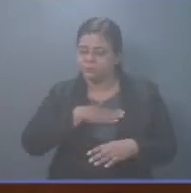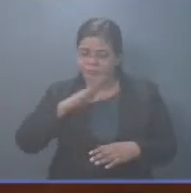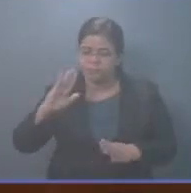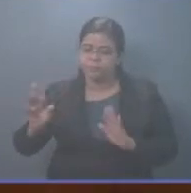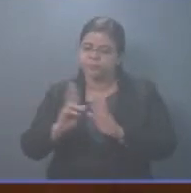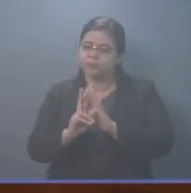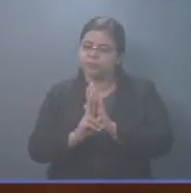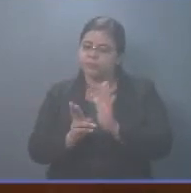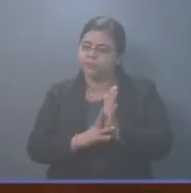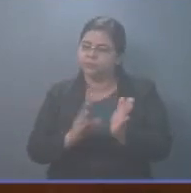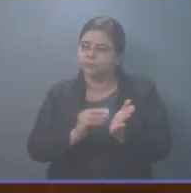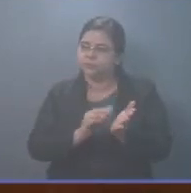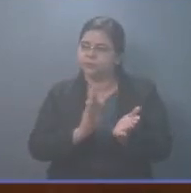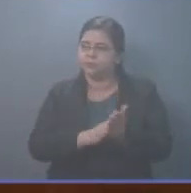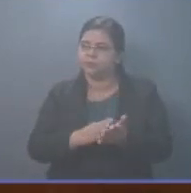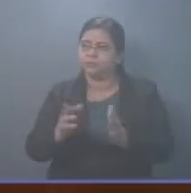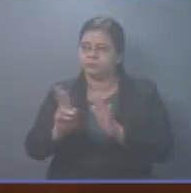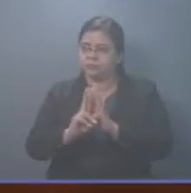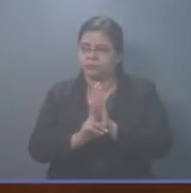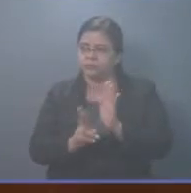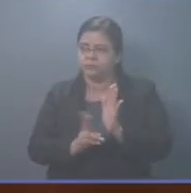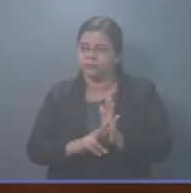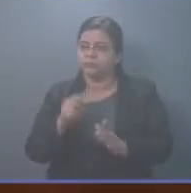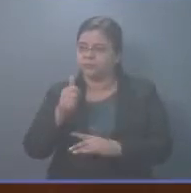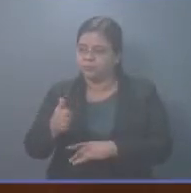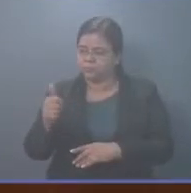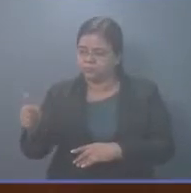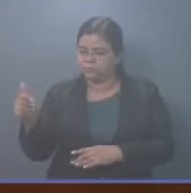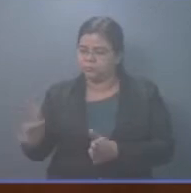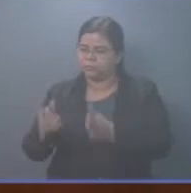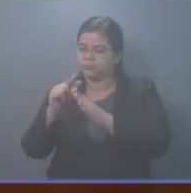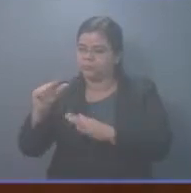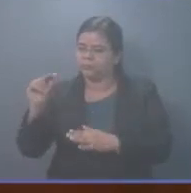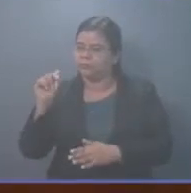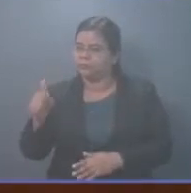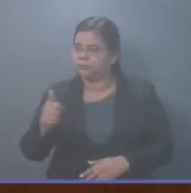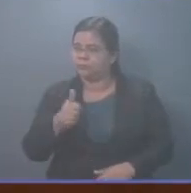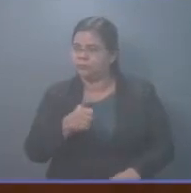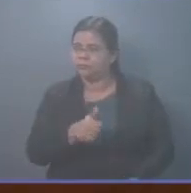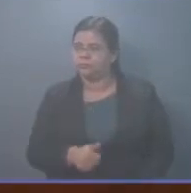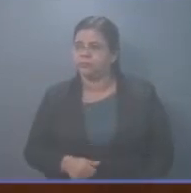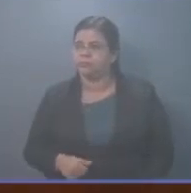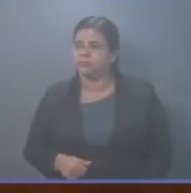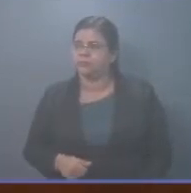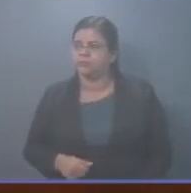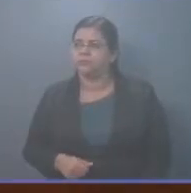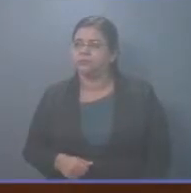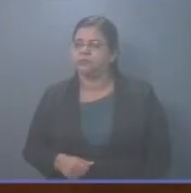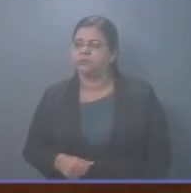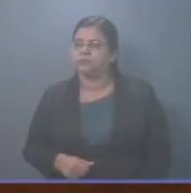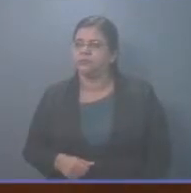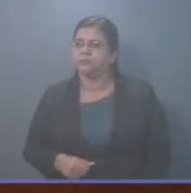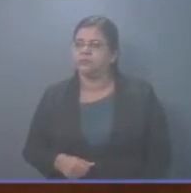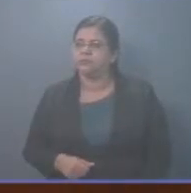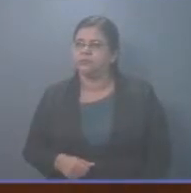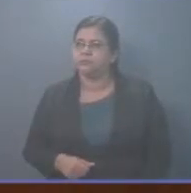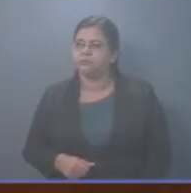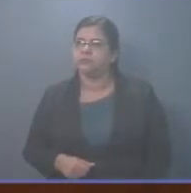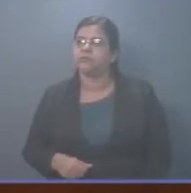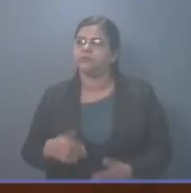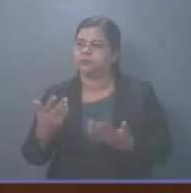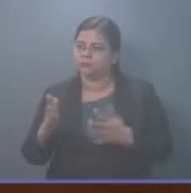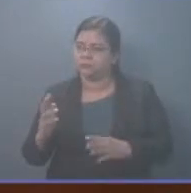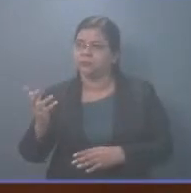los requisitos establecidos en las normas que rigen el otorgamiento de dichos créditos o seguros.